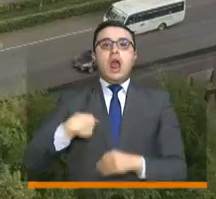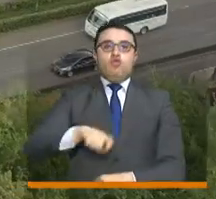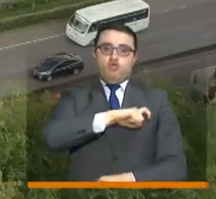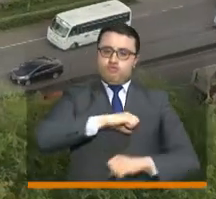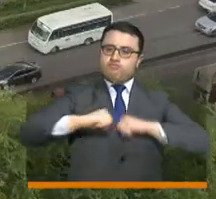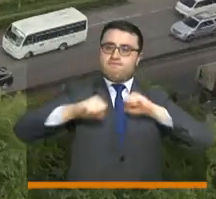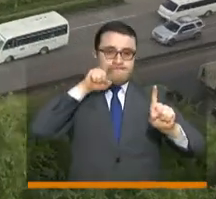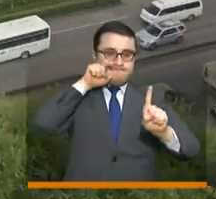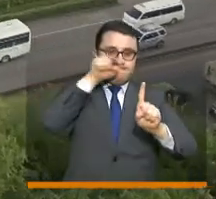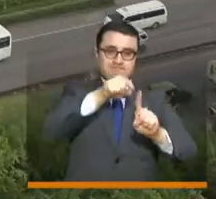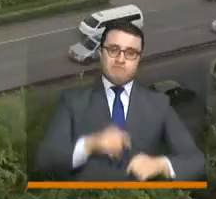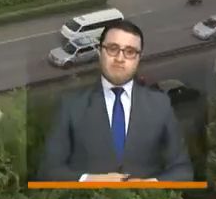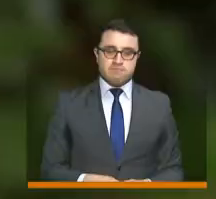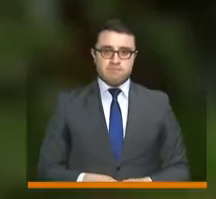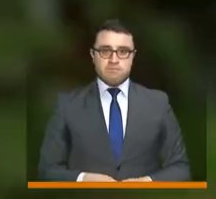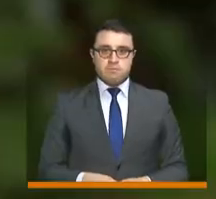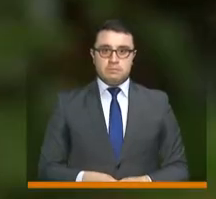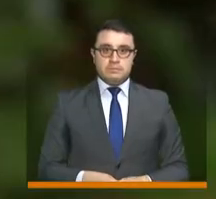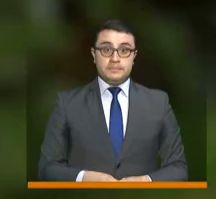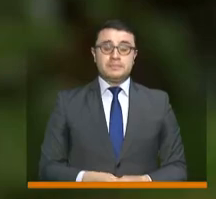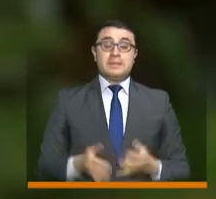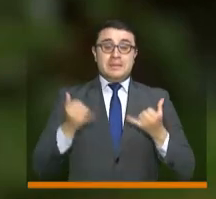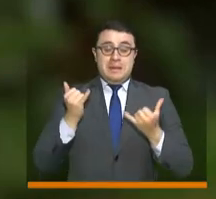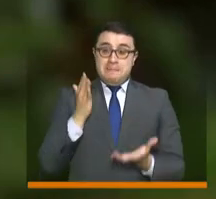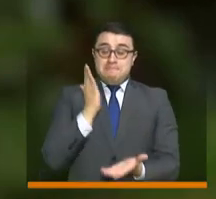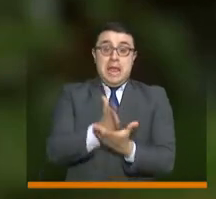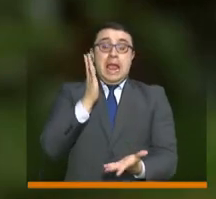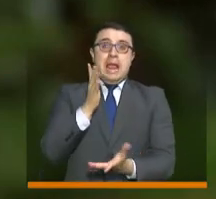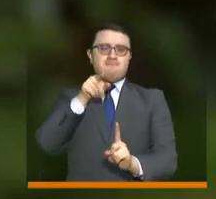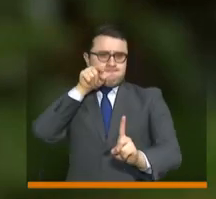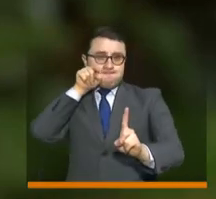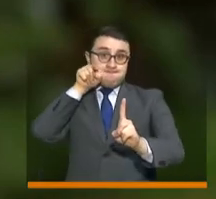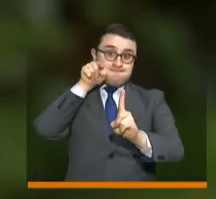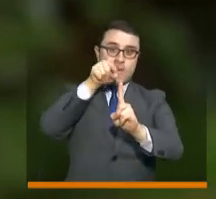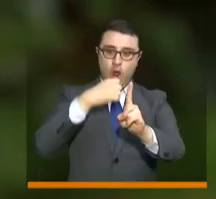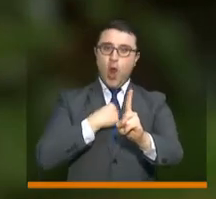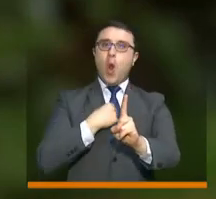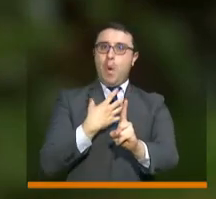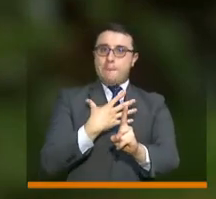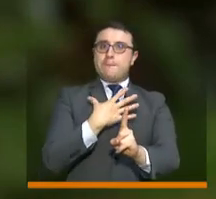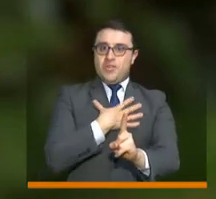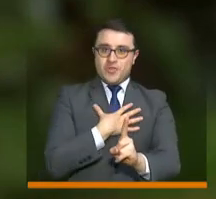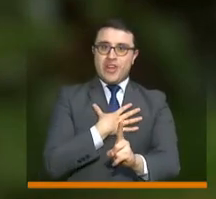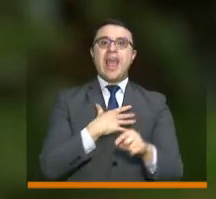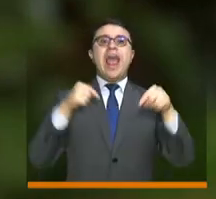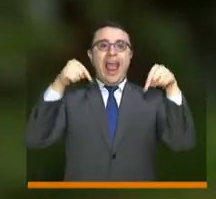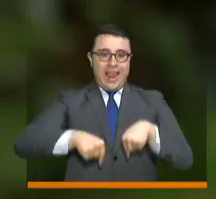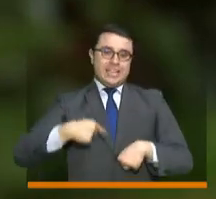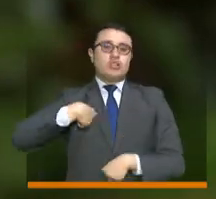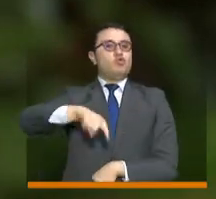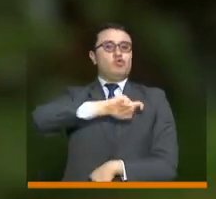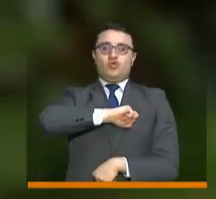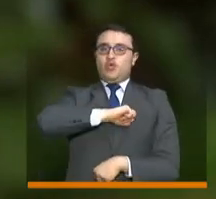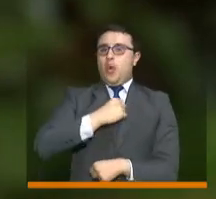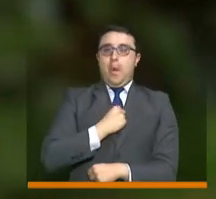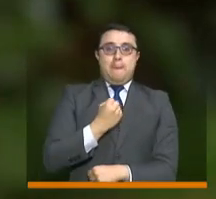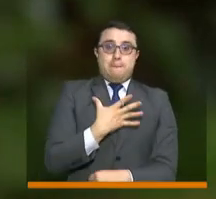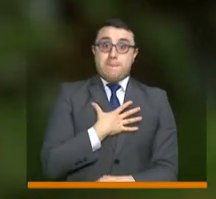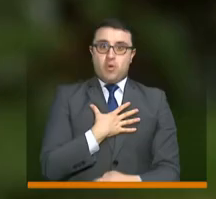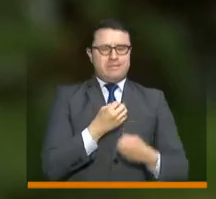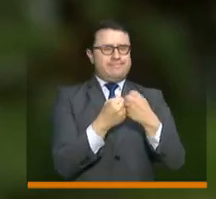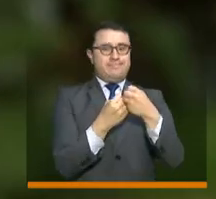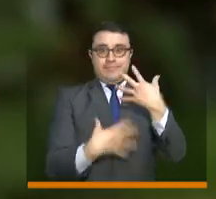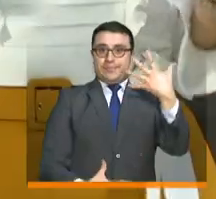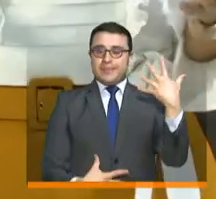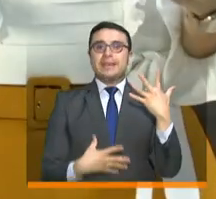misión. Como un reto produce oportunidades, eso sucedió con nosotros. Produjo una serie